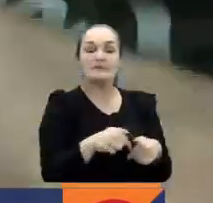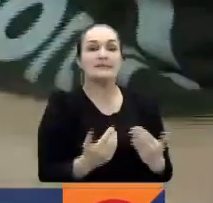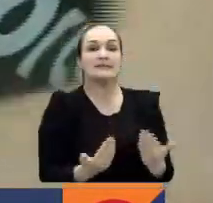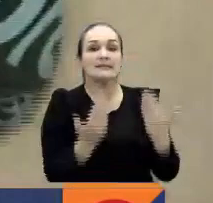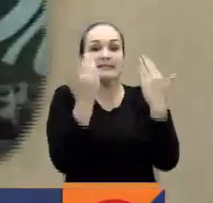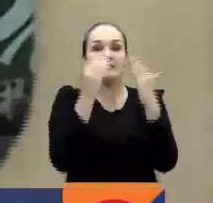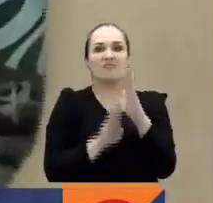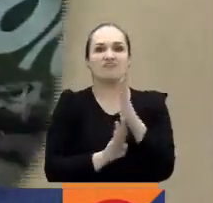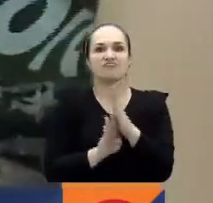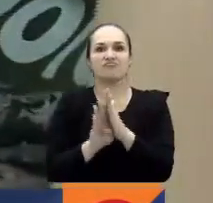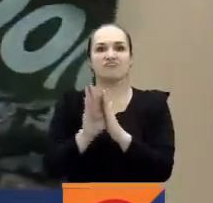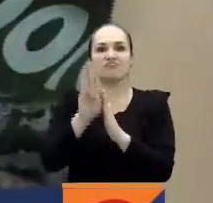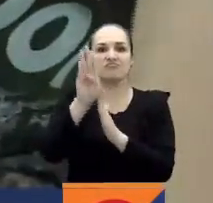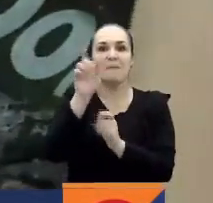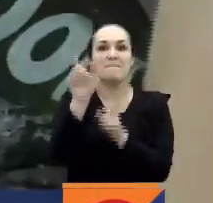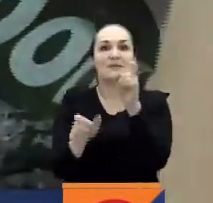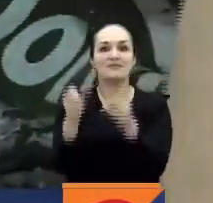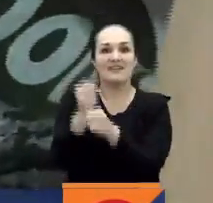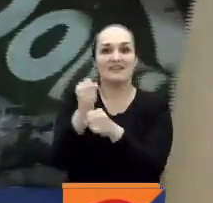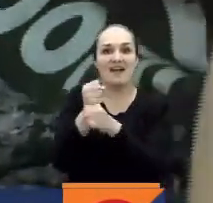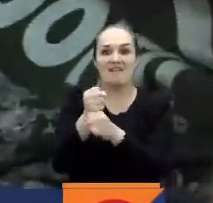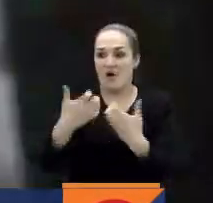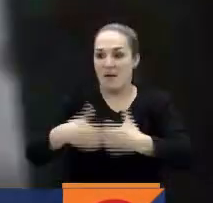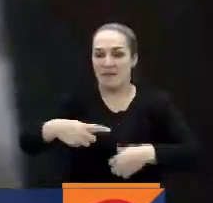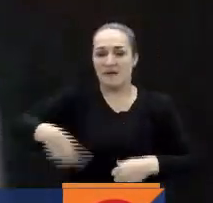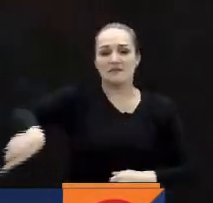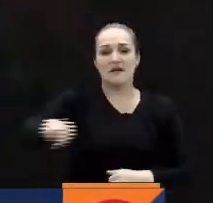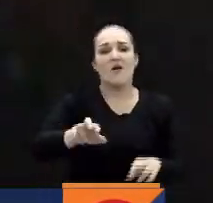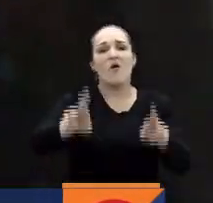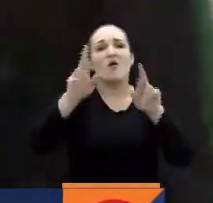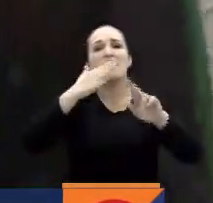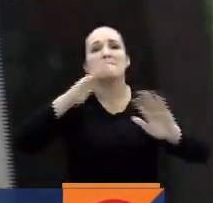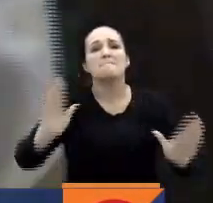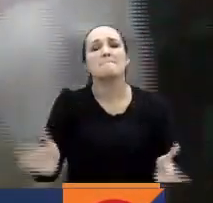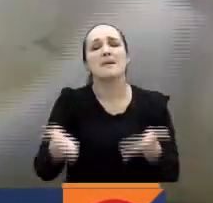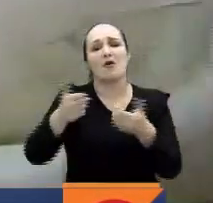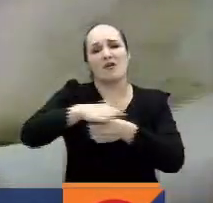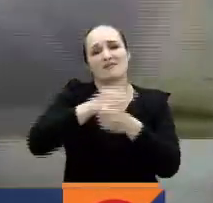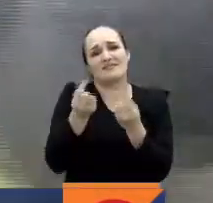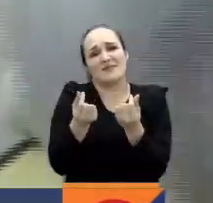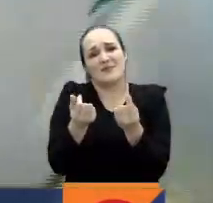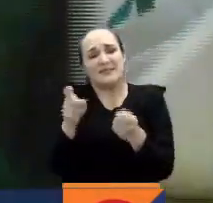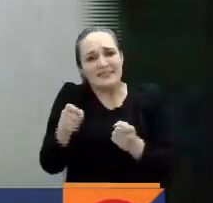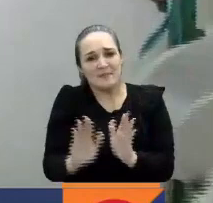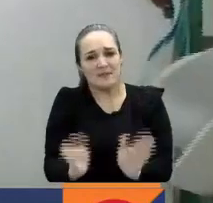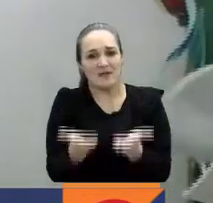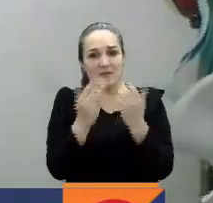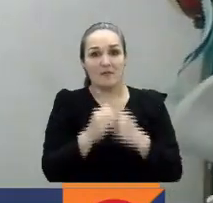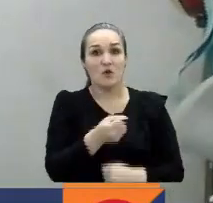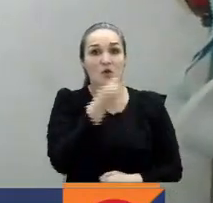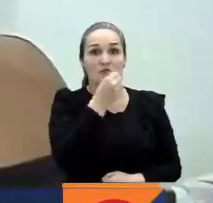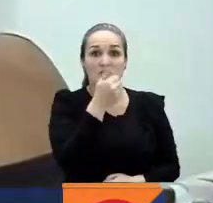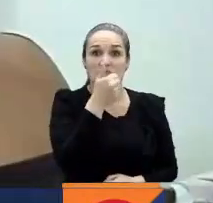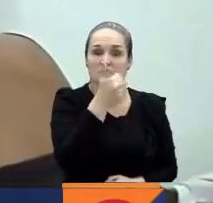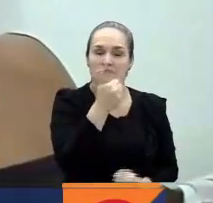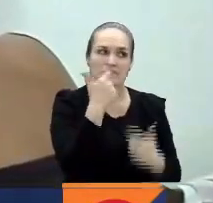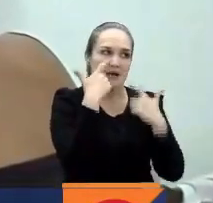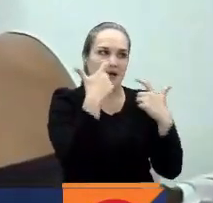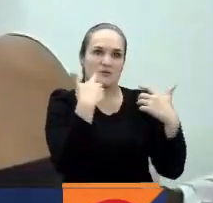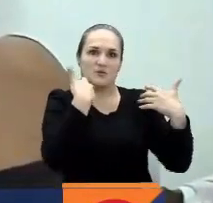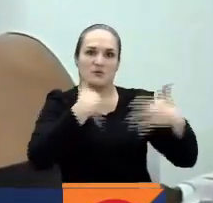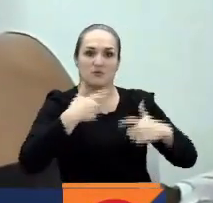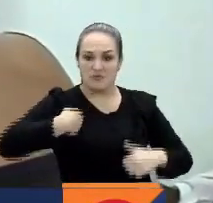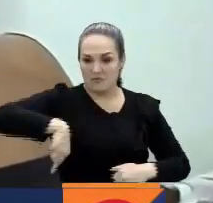de progreso para los empleados de las empresas, quienes esperan mejorar su situación económica. Es una gran noticia para todos los